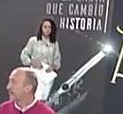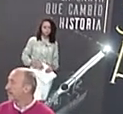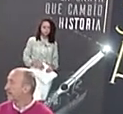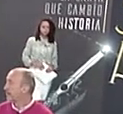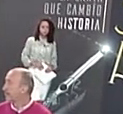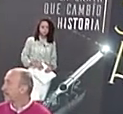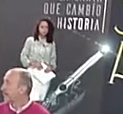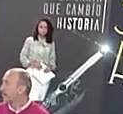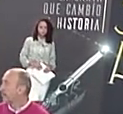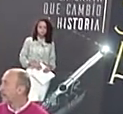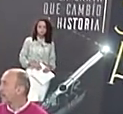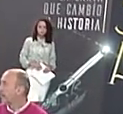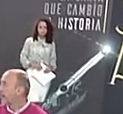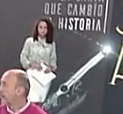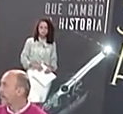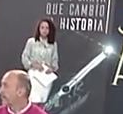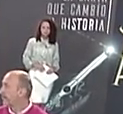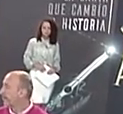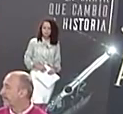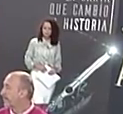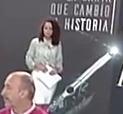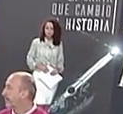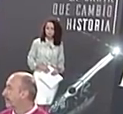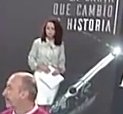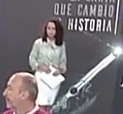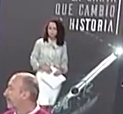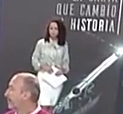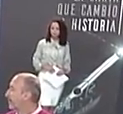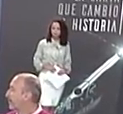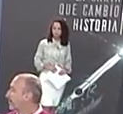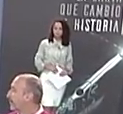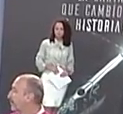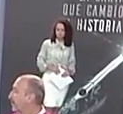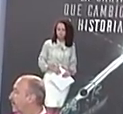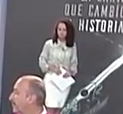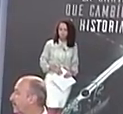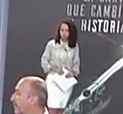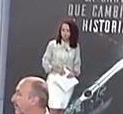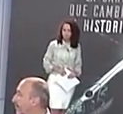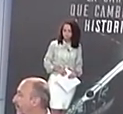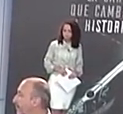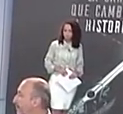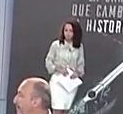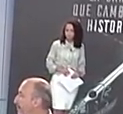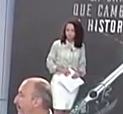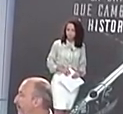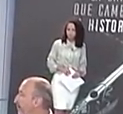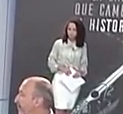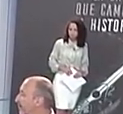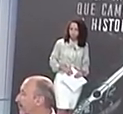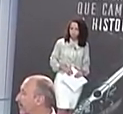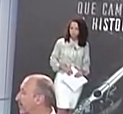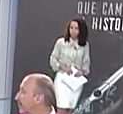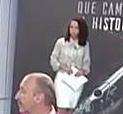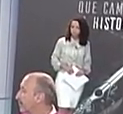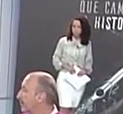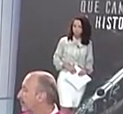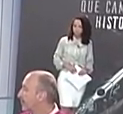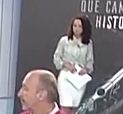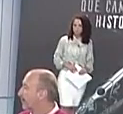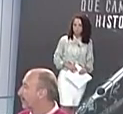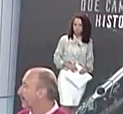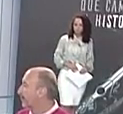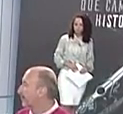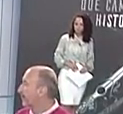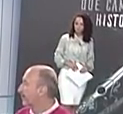experiencia en los 15 años que duré en el Congreso, tener intentos unos 3 o 4 veces. Ya no se ha